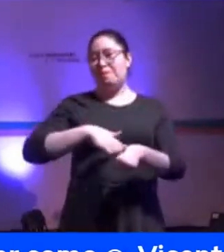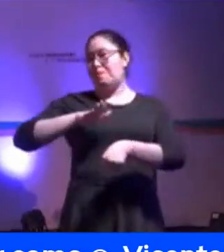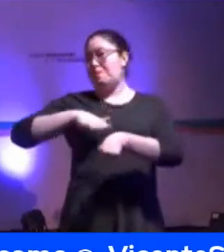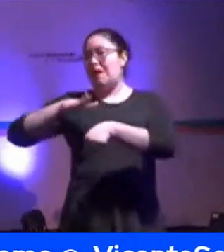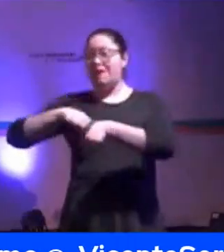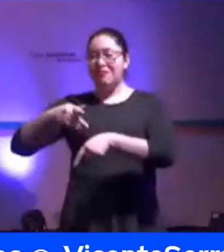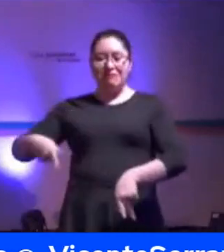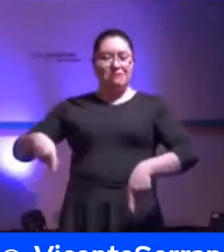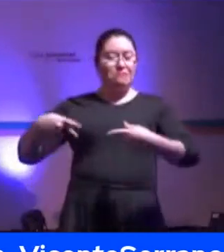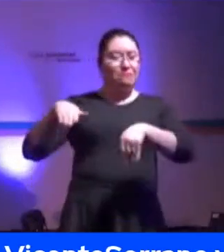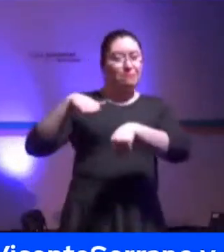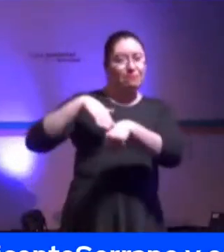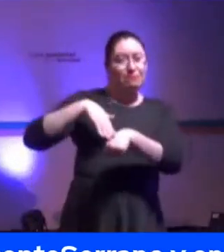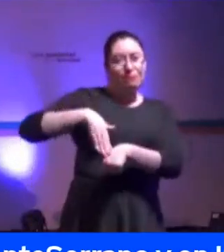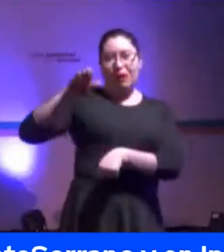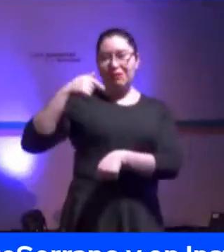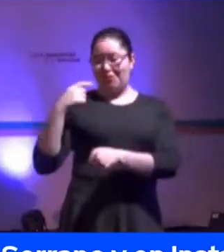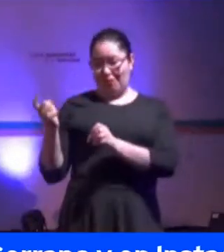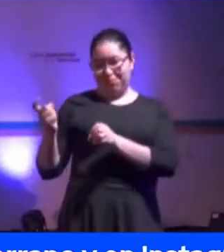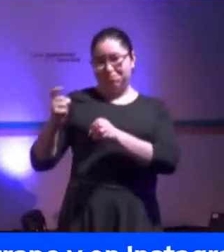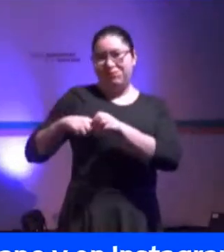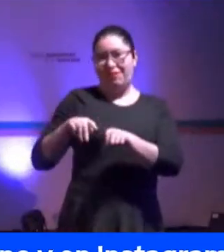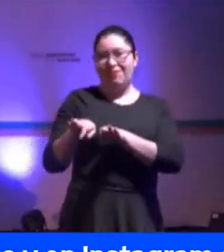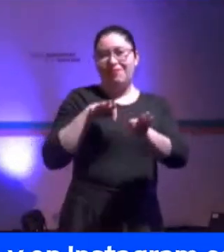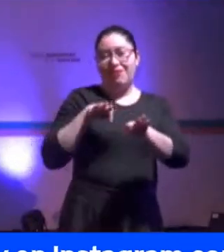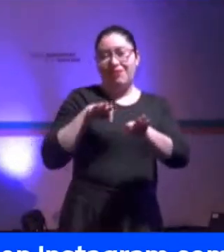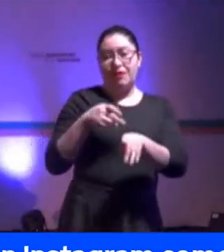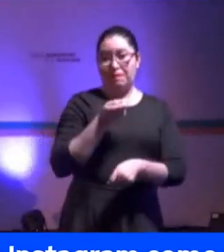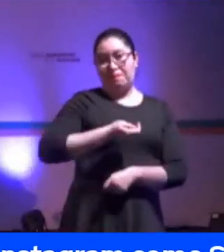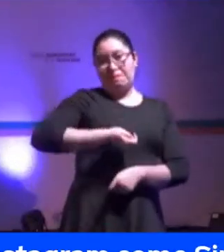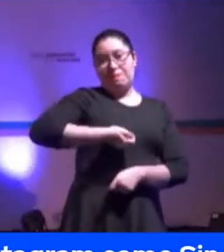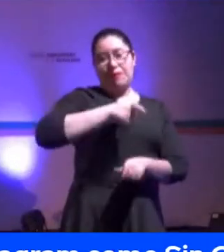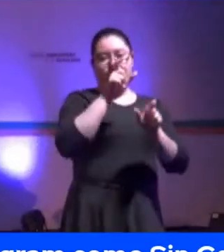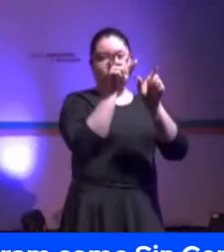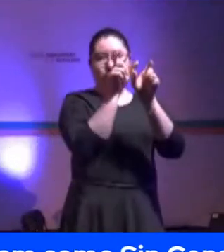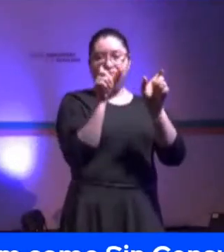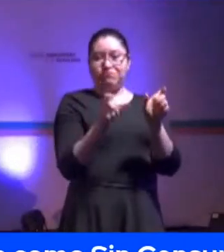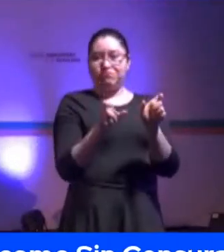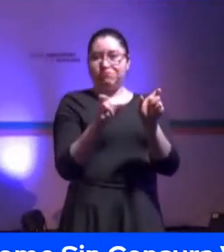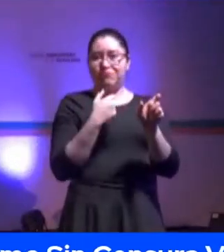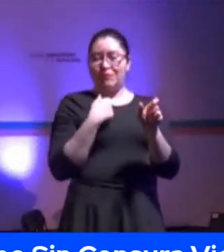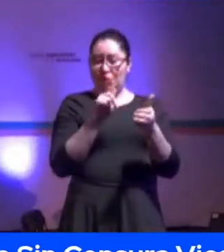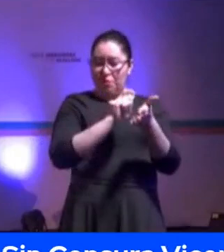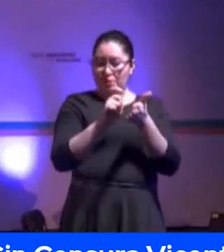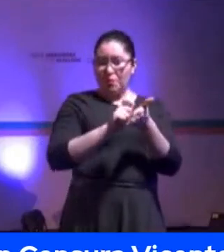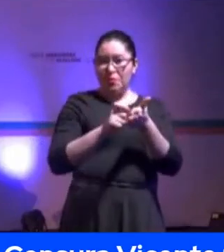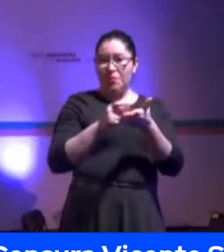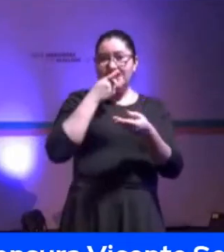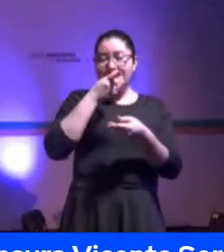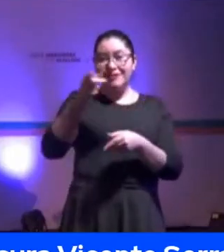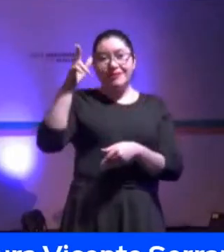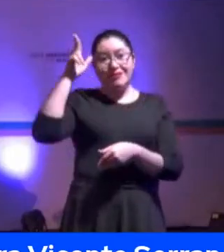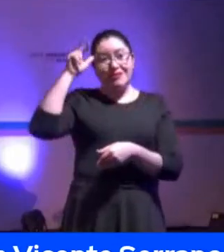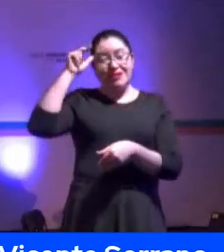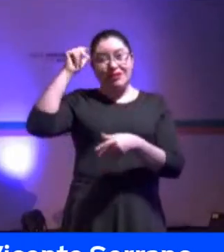ve, y que mi titular, mi primera plana dijera: conejo gigante